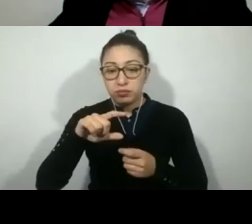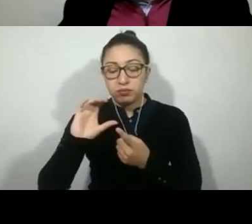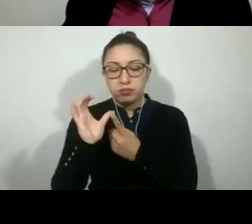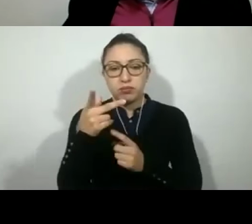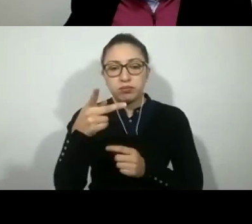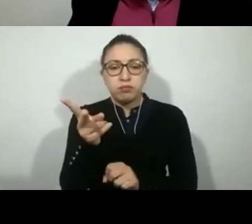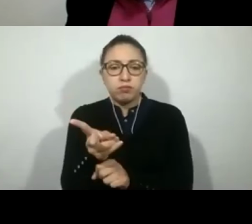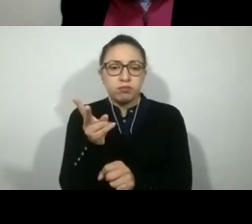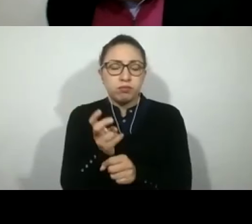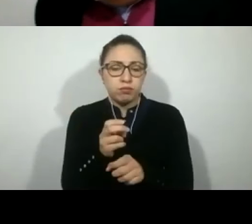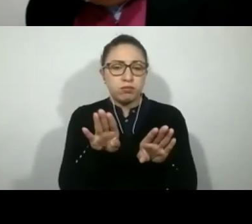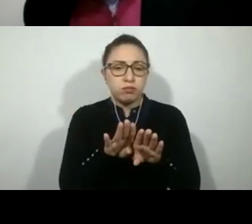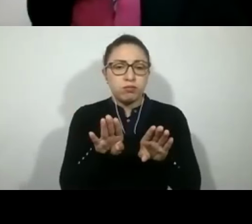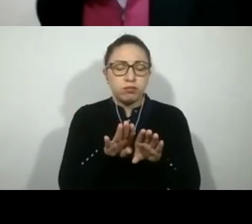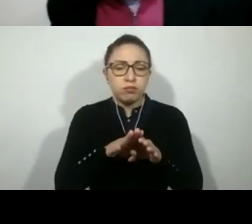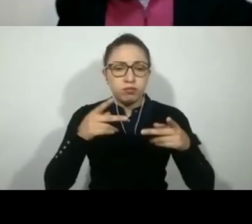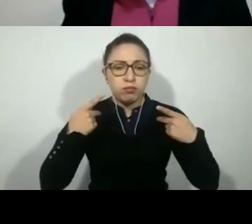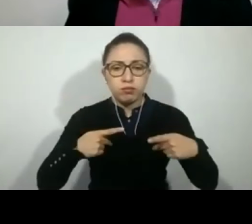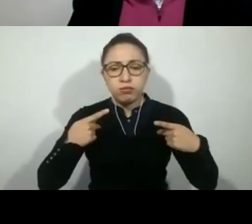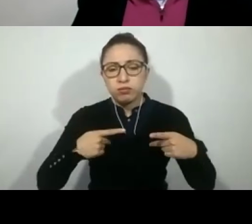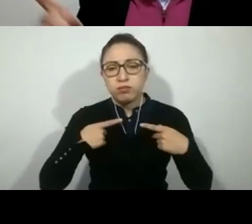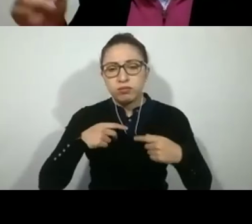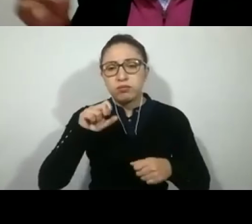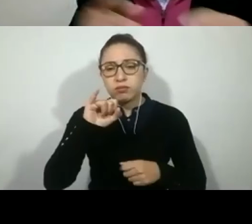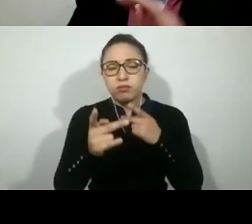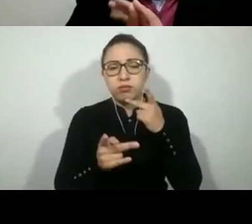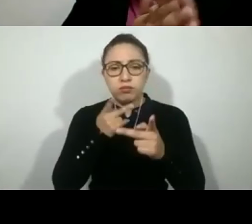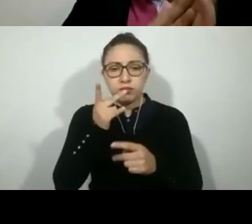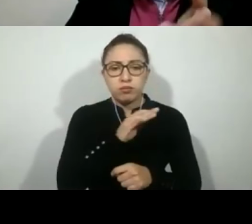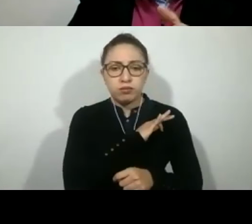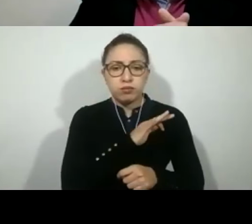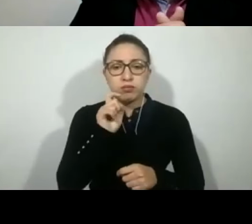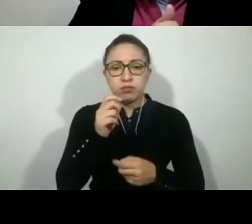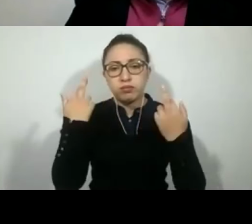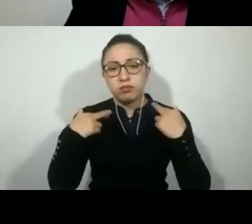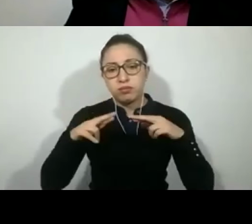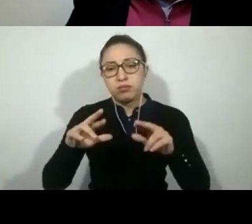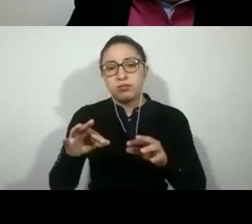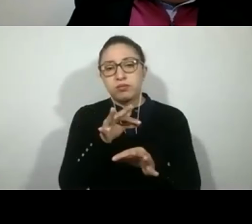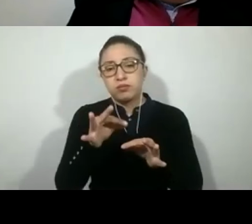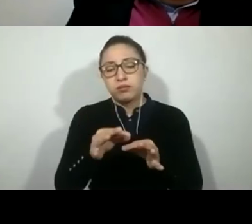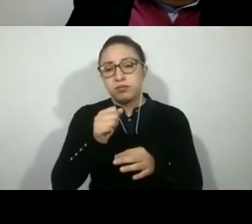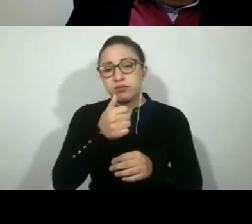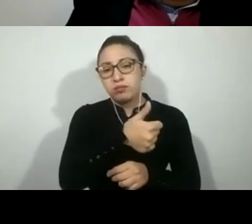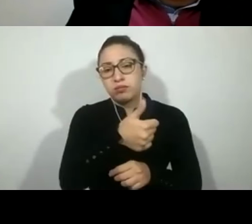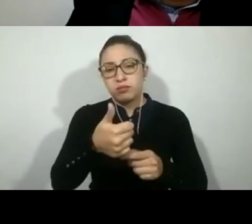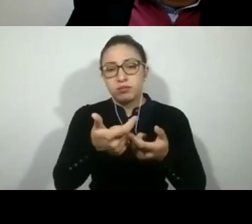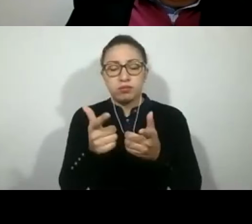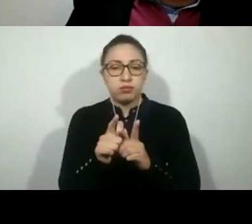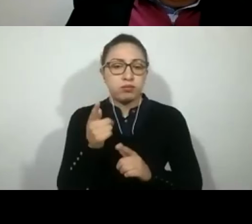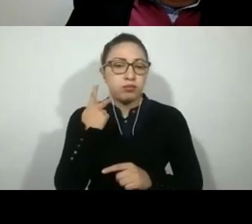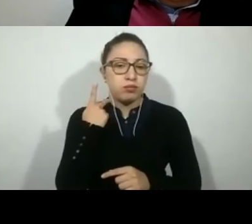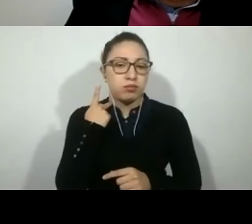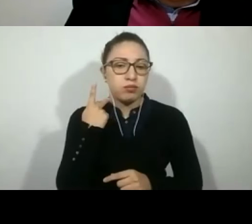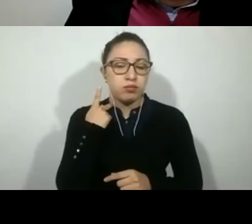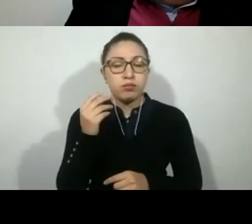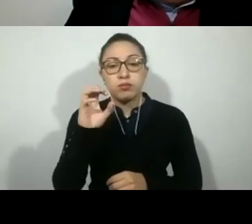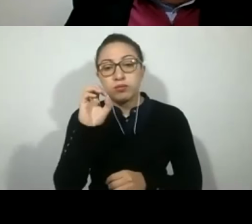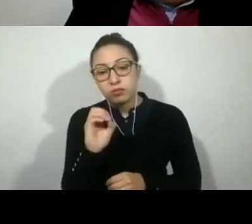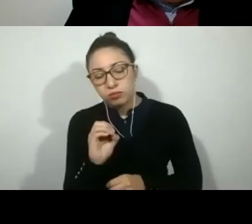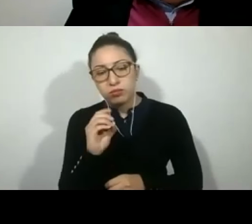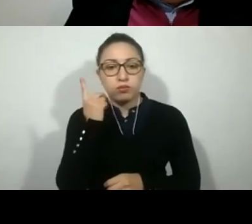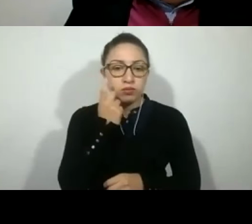Unidas, pero como parte de las intervenciones a que tenga derecho su respectivo grupo o asociación parlamentaria, o